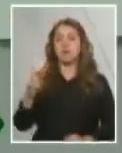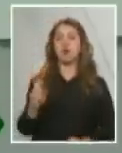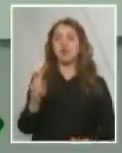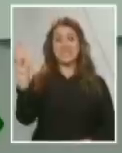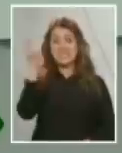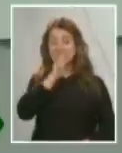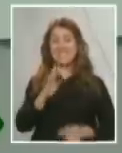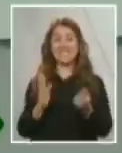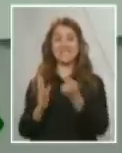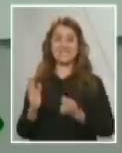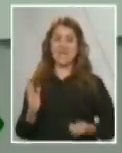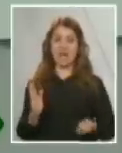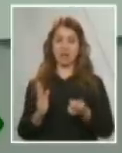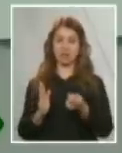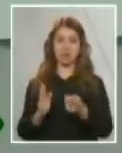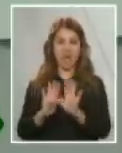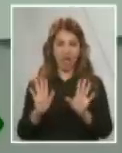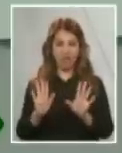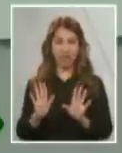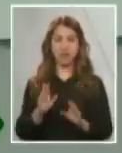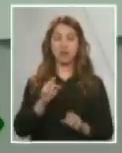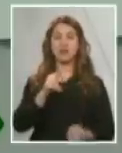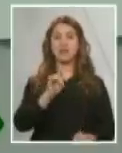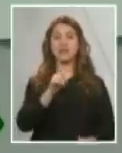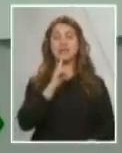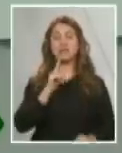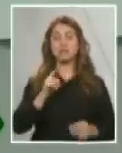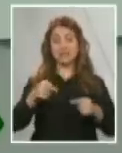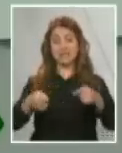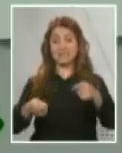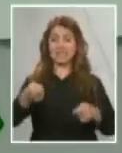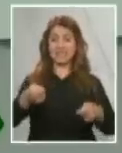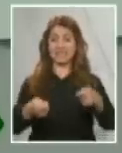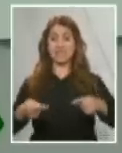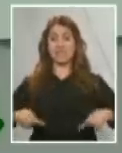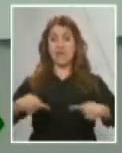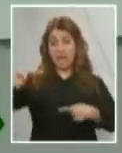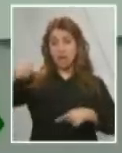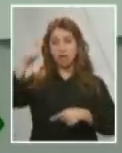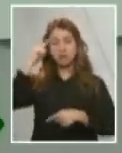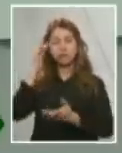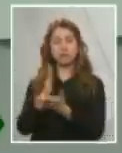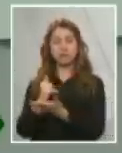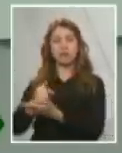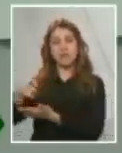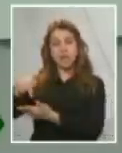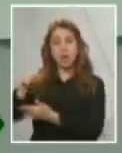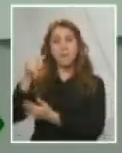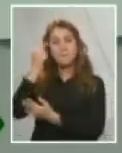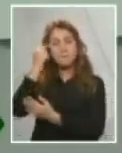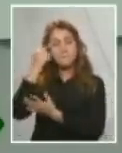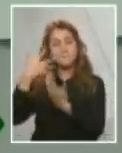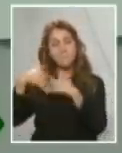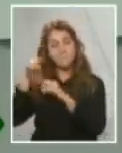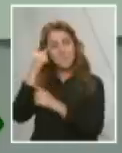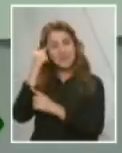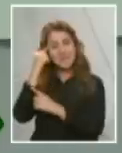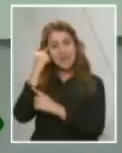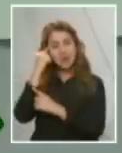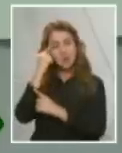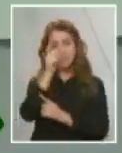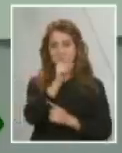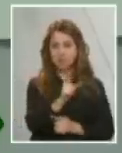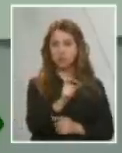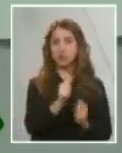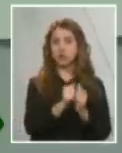no diseñaran, el Kit Lázaro, ellos lo diseñaron con ellos. Entonces, pensaron en una